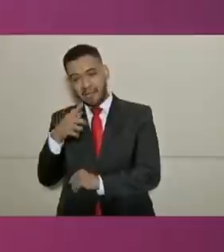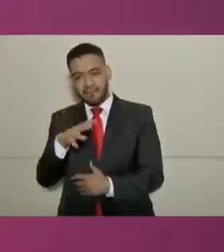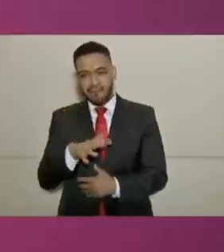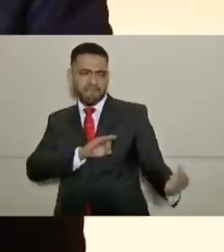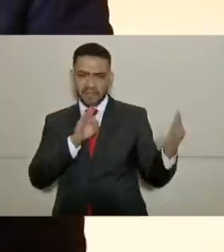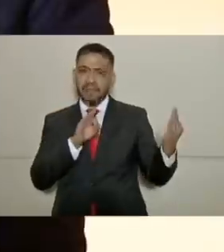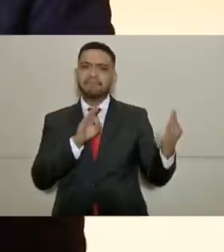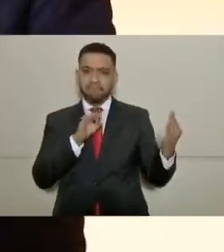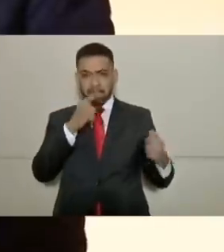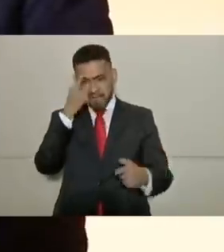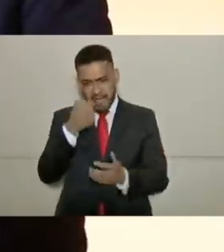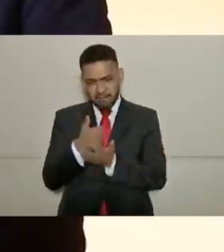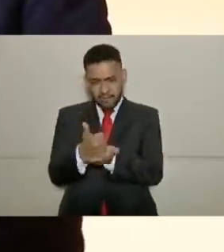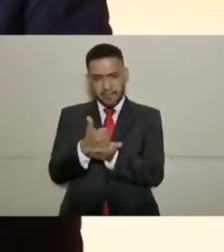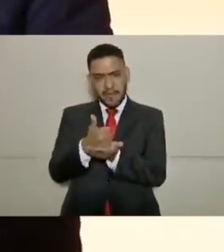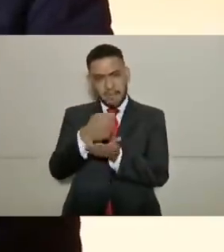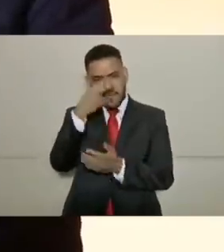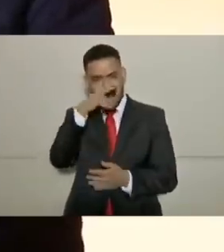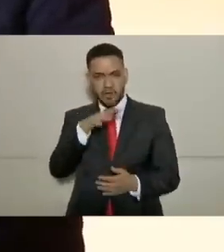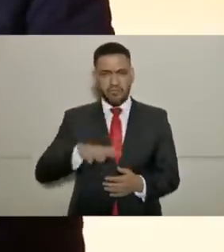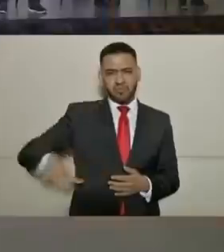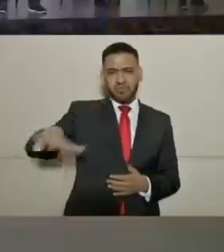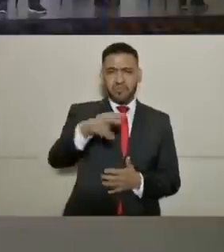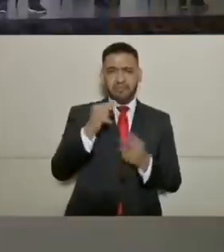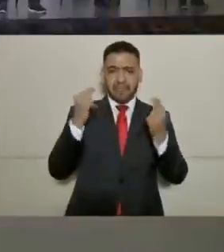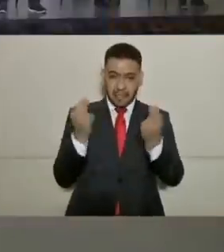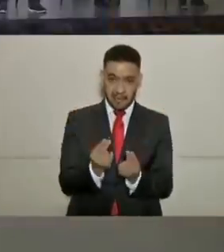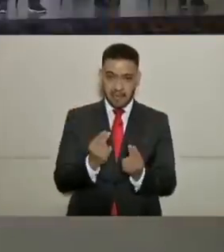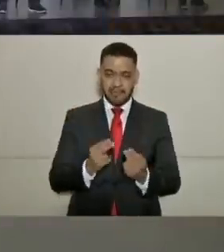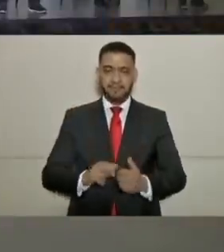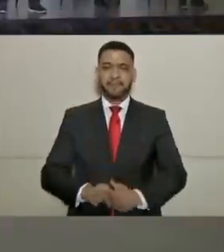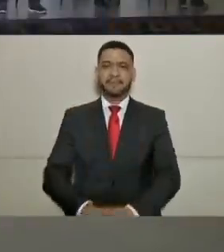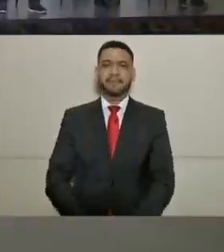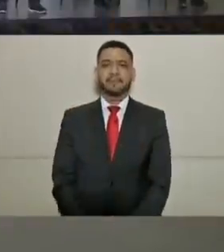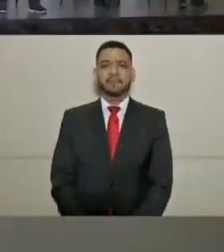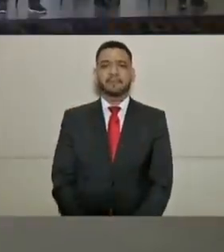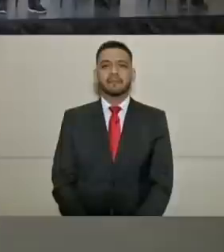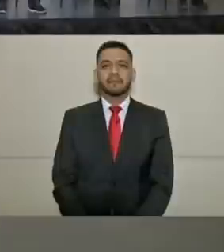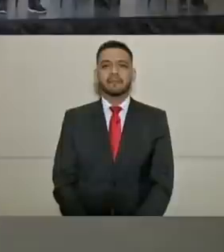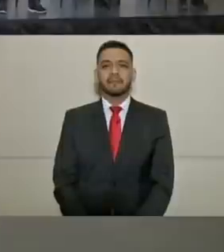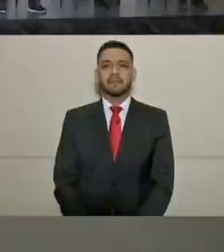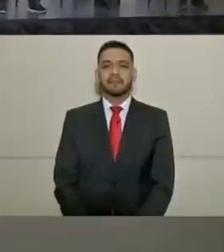a México. No vamos a permitir